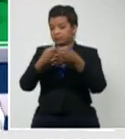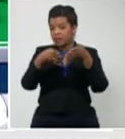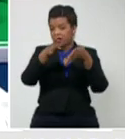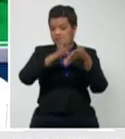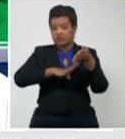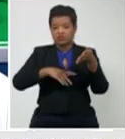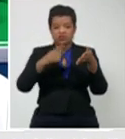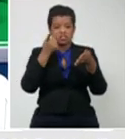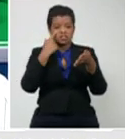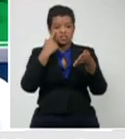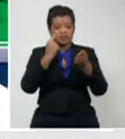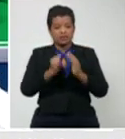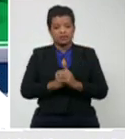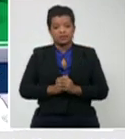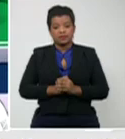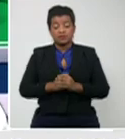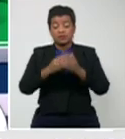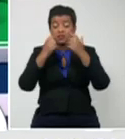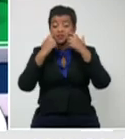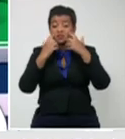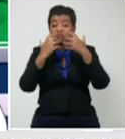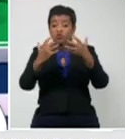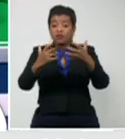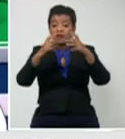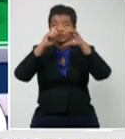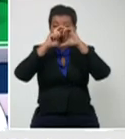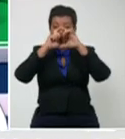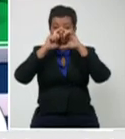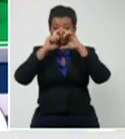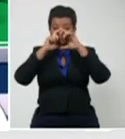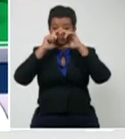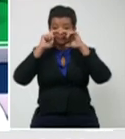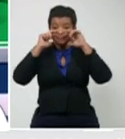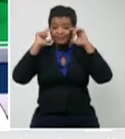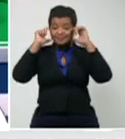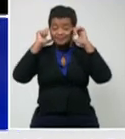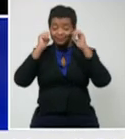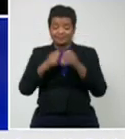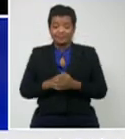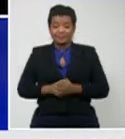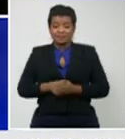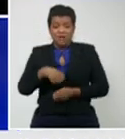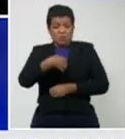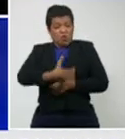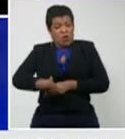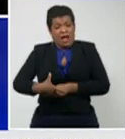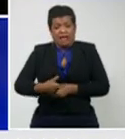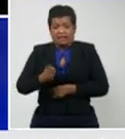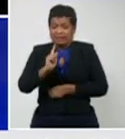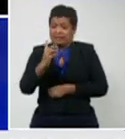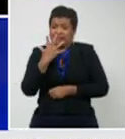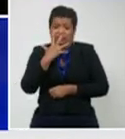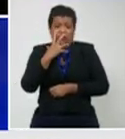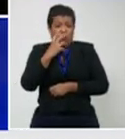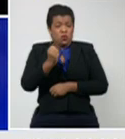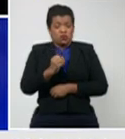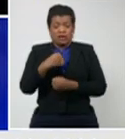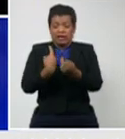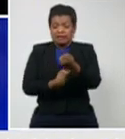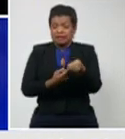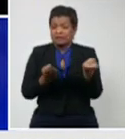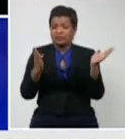de la importancia de esto, del nasobuco, que nos molesta, no nos gusta, no teníamos hábito, pero